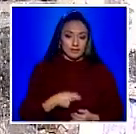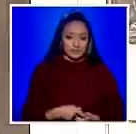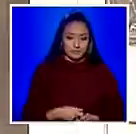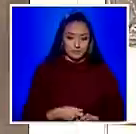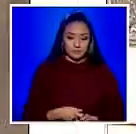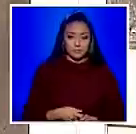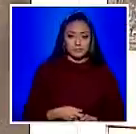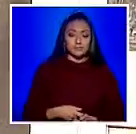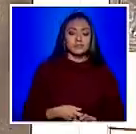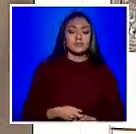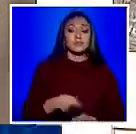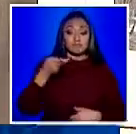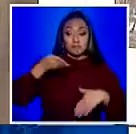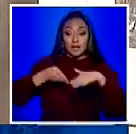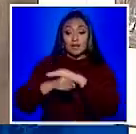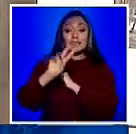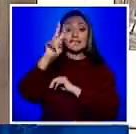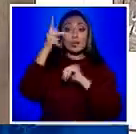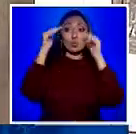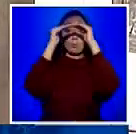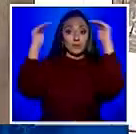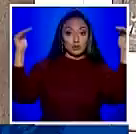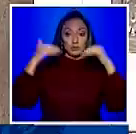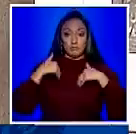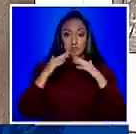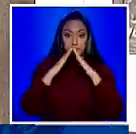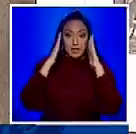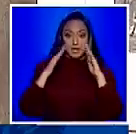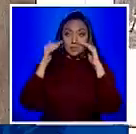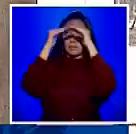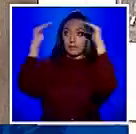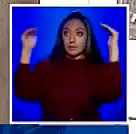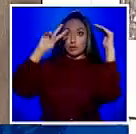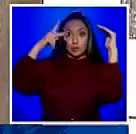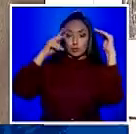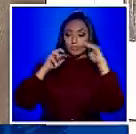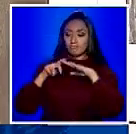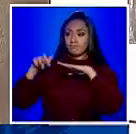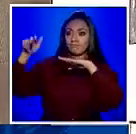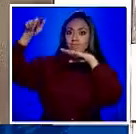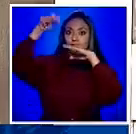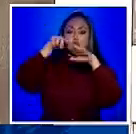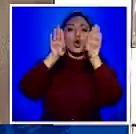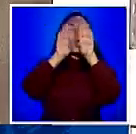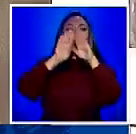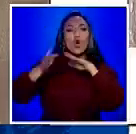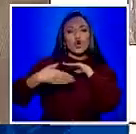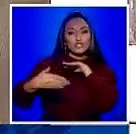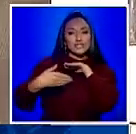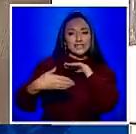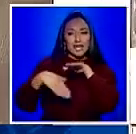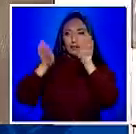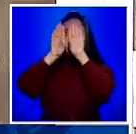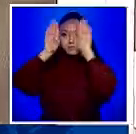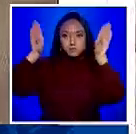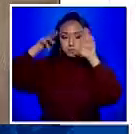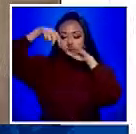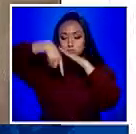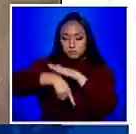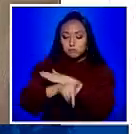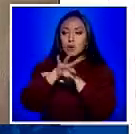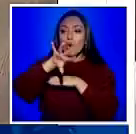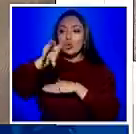se metieron al segundo piso de mi casa se entraron por la ventana de la cocina y se nos entraron